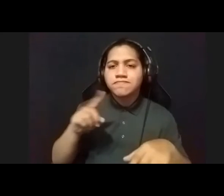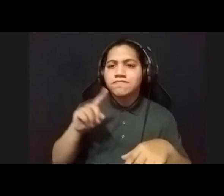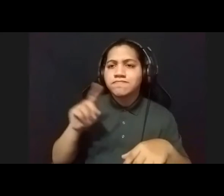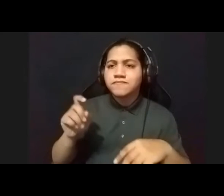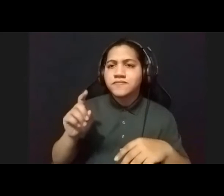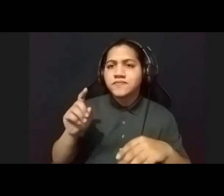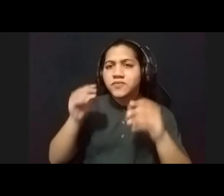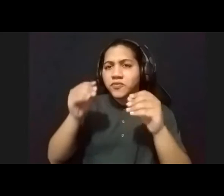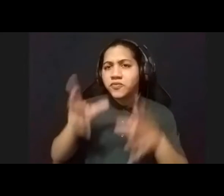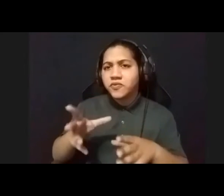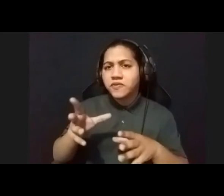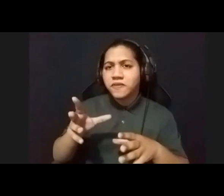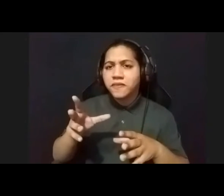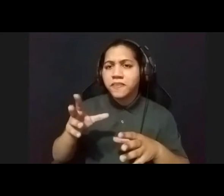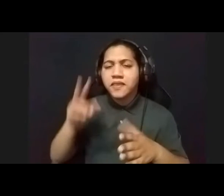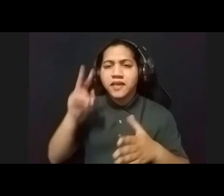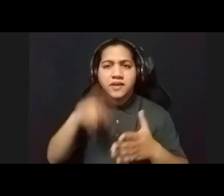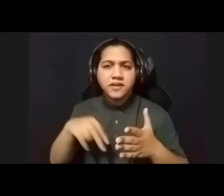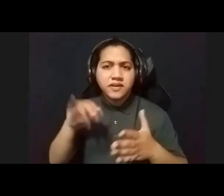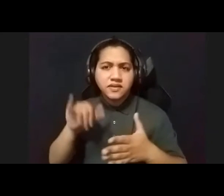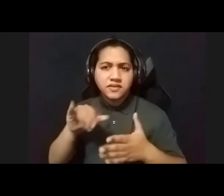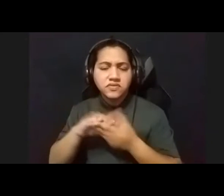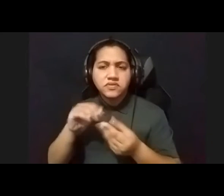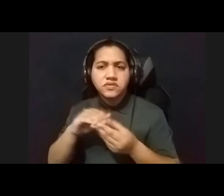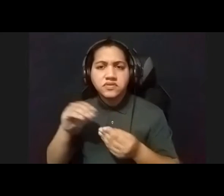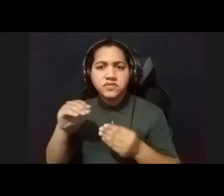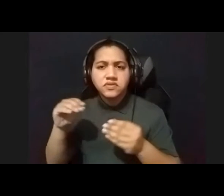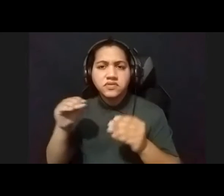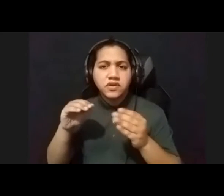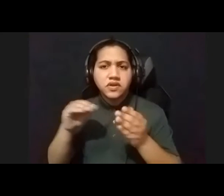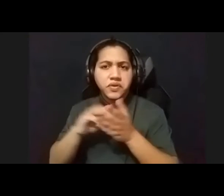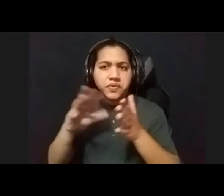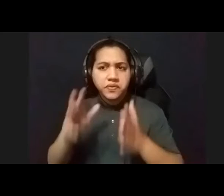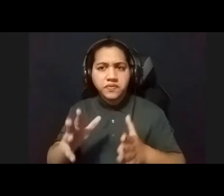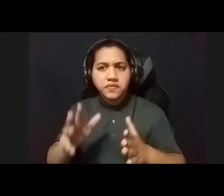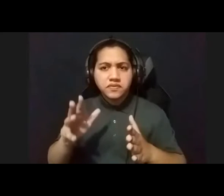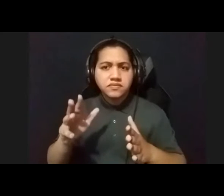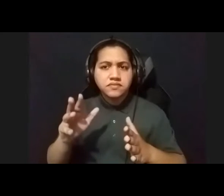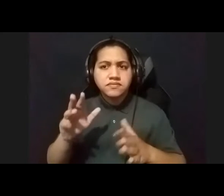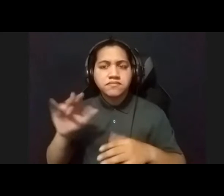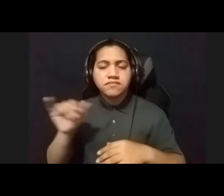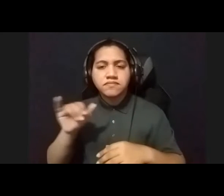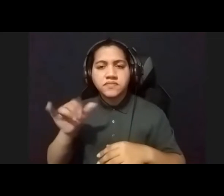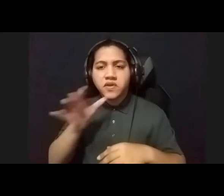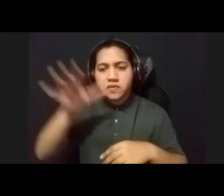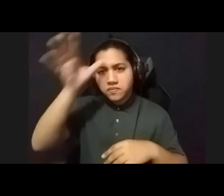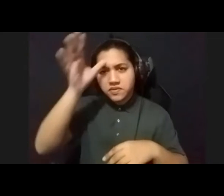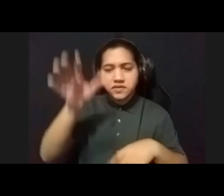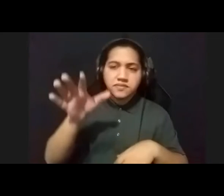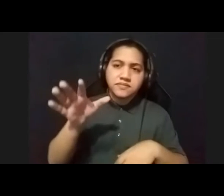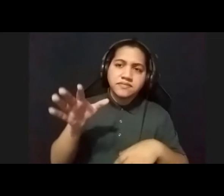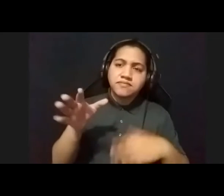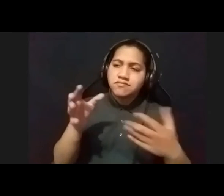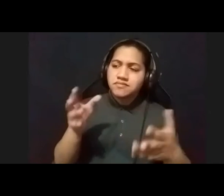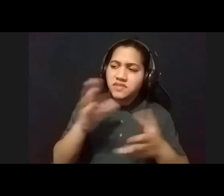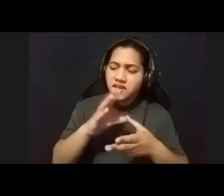le leen estos cuentos a sus estudiantes? Igualmente, ¿los padres y las madres le leen